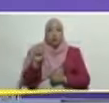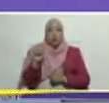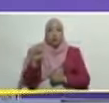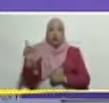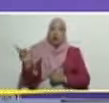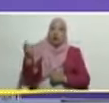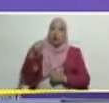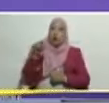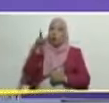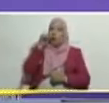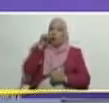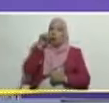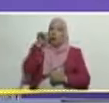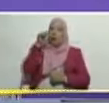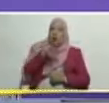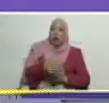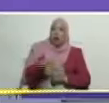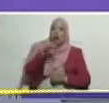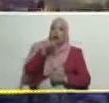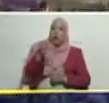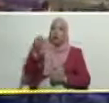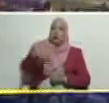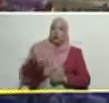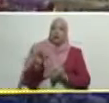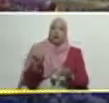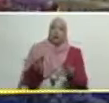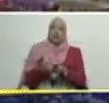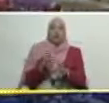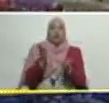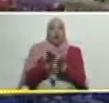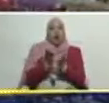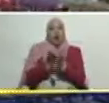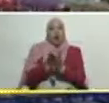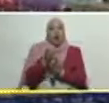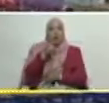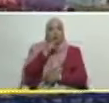cjo por acá está Luisa Cáceres daris